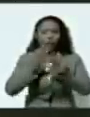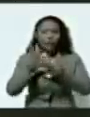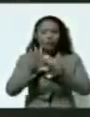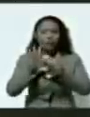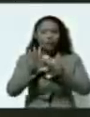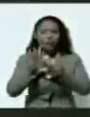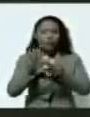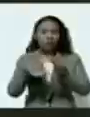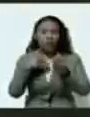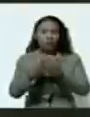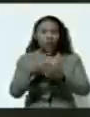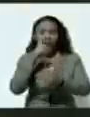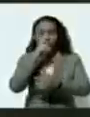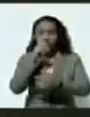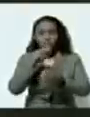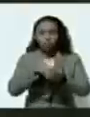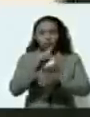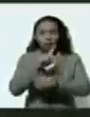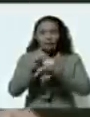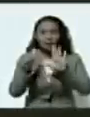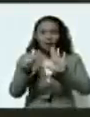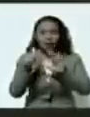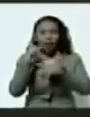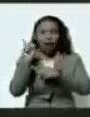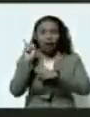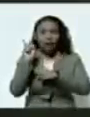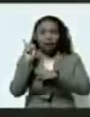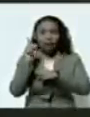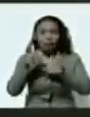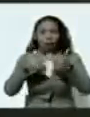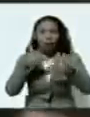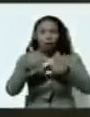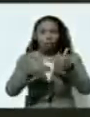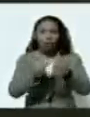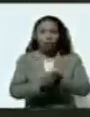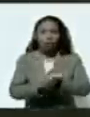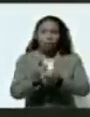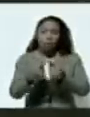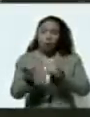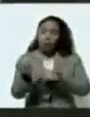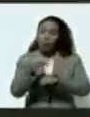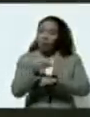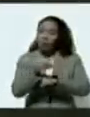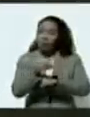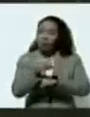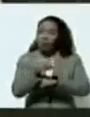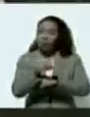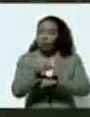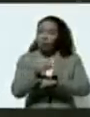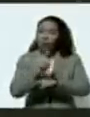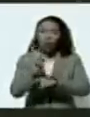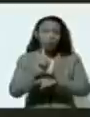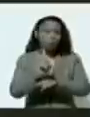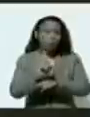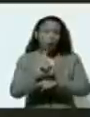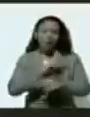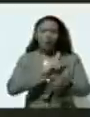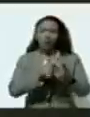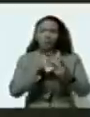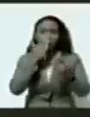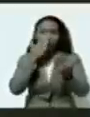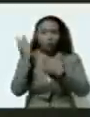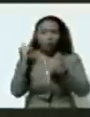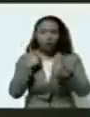año 2016, este delincuente. Pero además, no era ningún voluntario, miren lo que